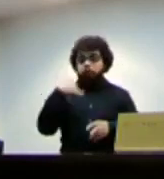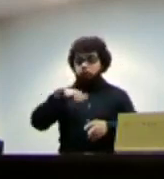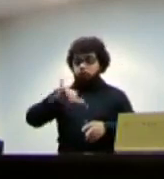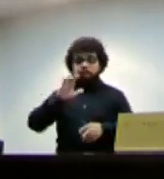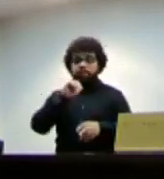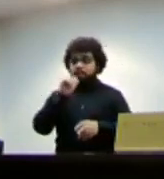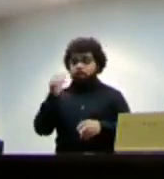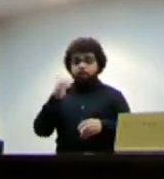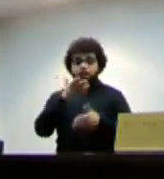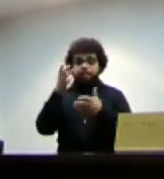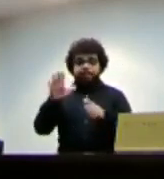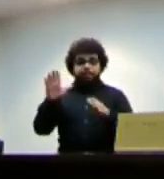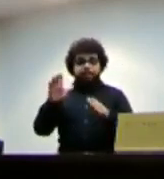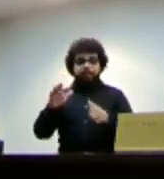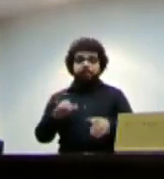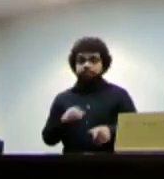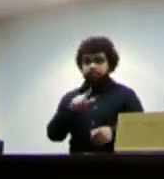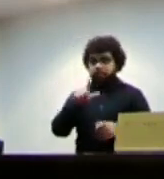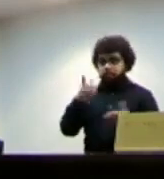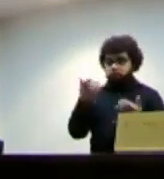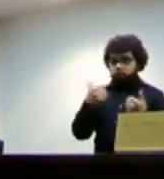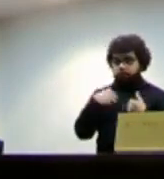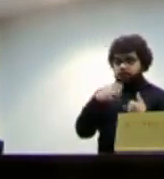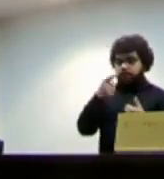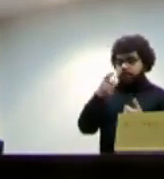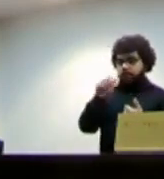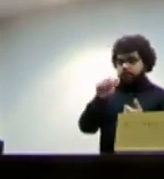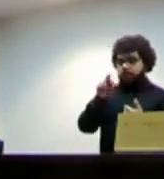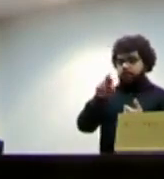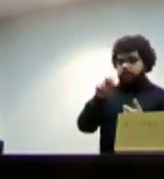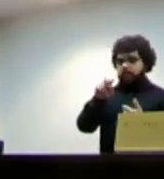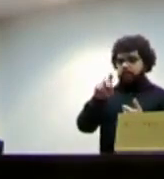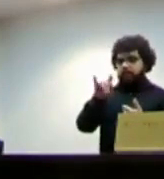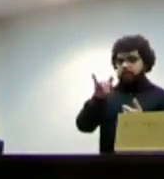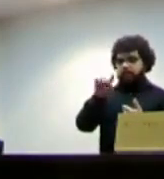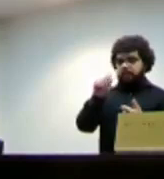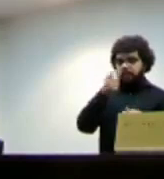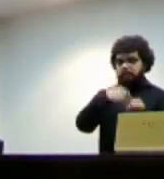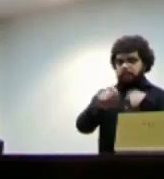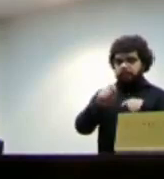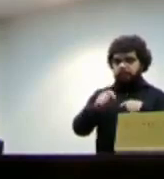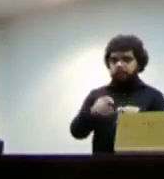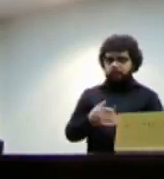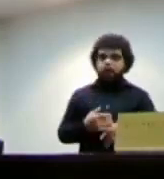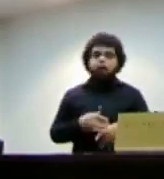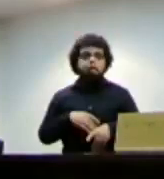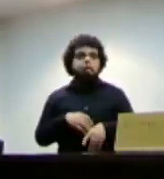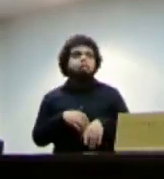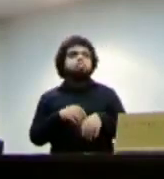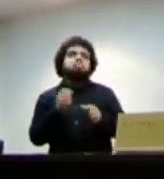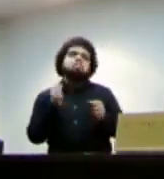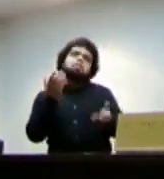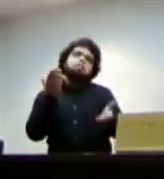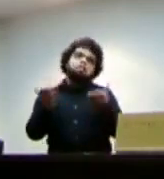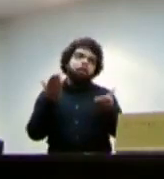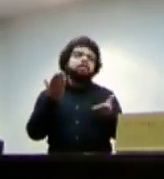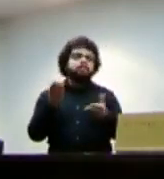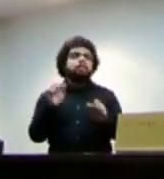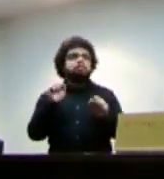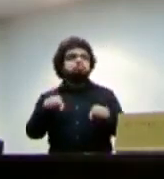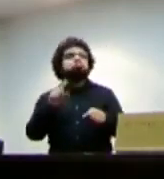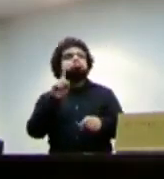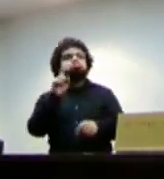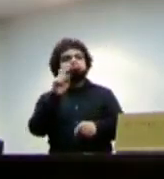falta remover el rotor. Y eso tiene garantía, me imagino, la reparación. Podría ser una posibilidad.